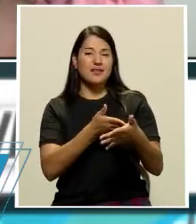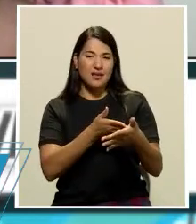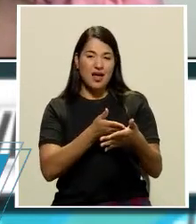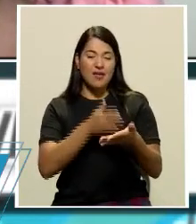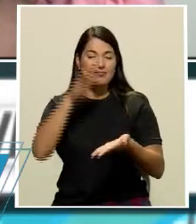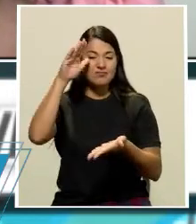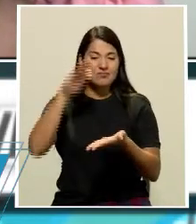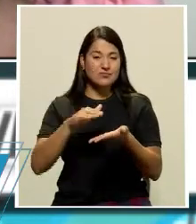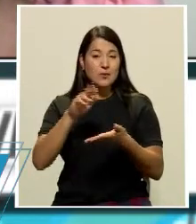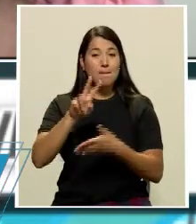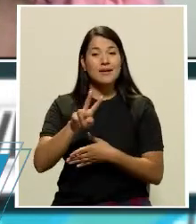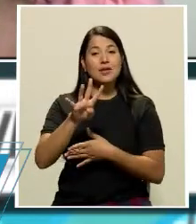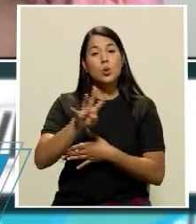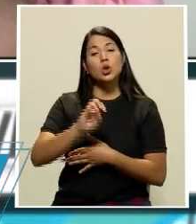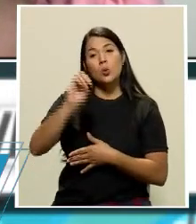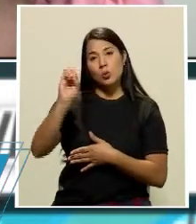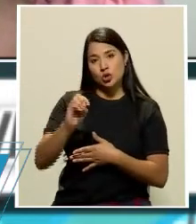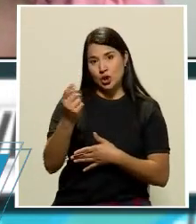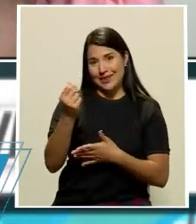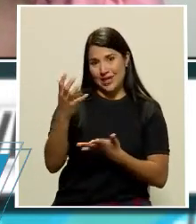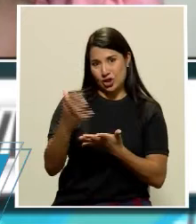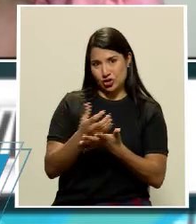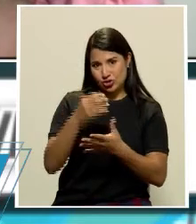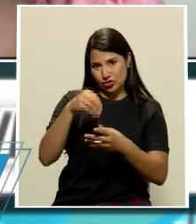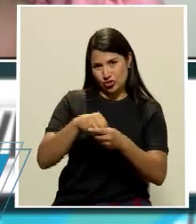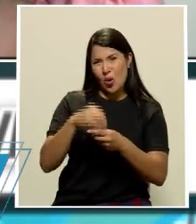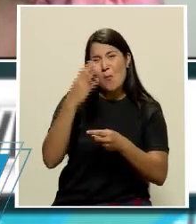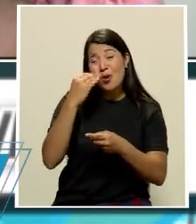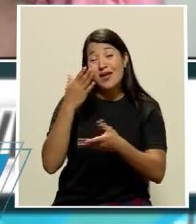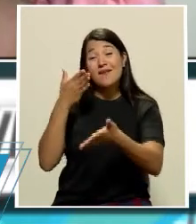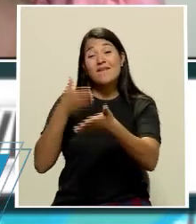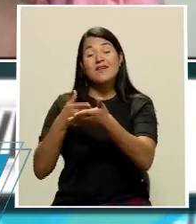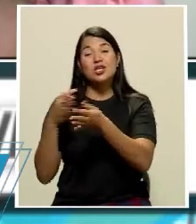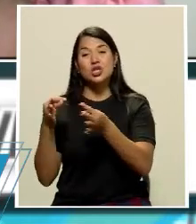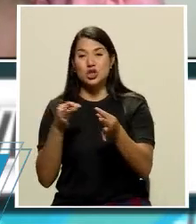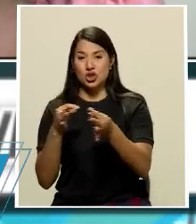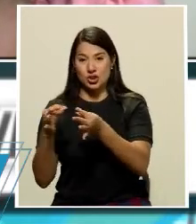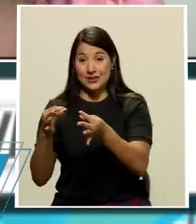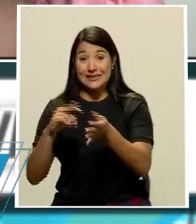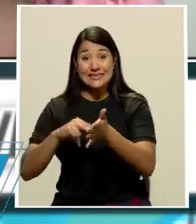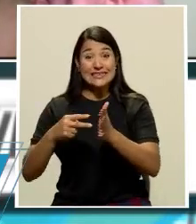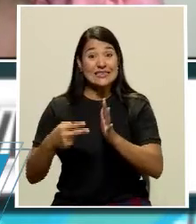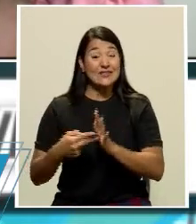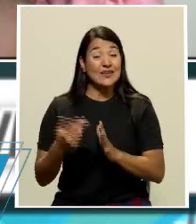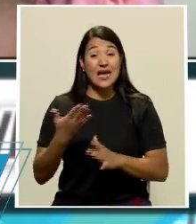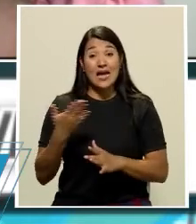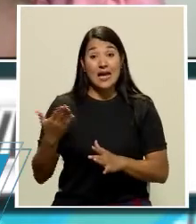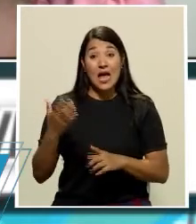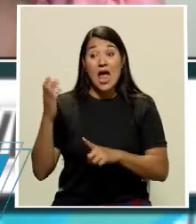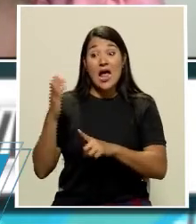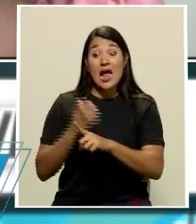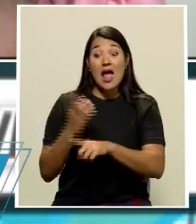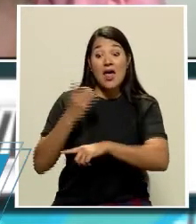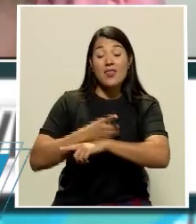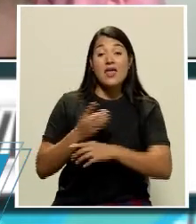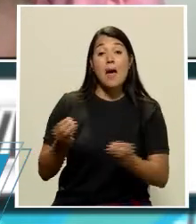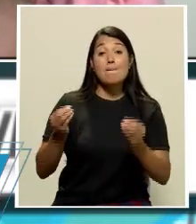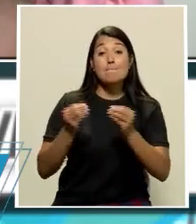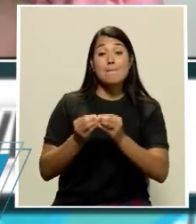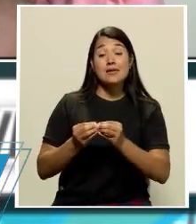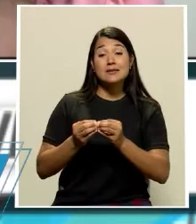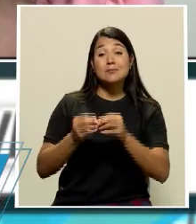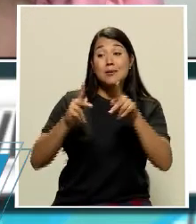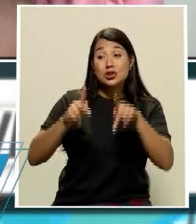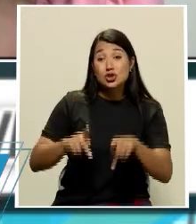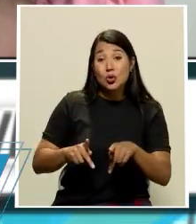un 24%. Es decir, esto va a generar que más personas cada día entren en condición